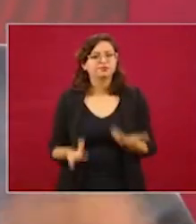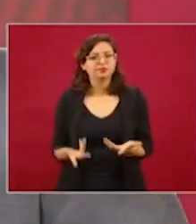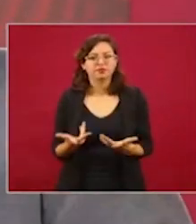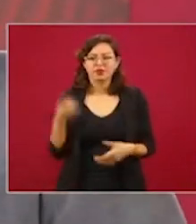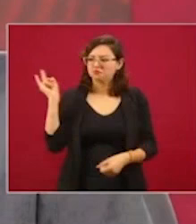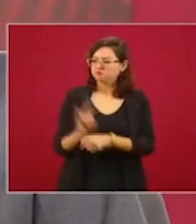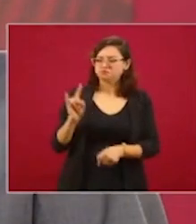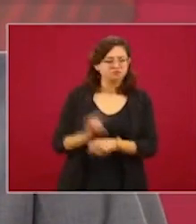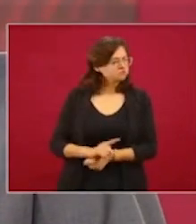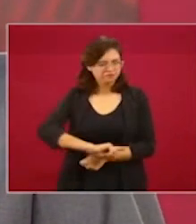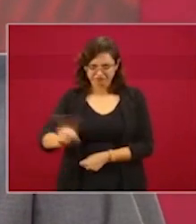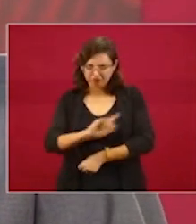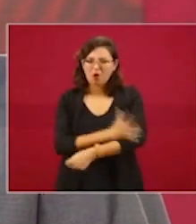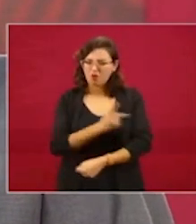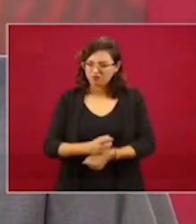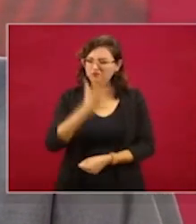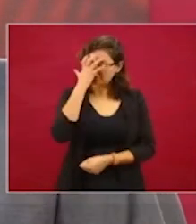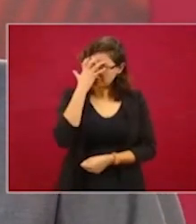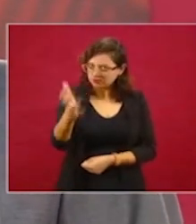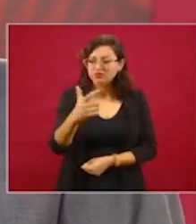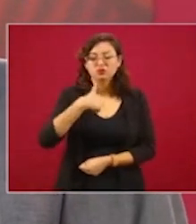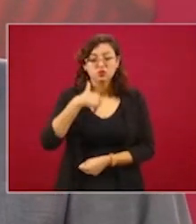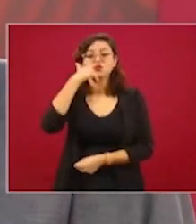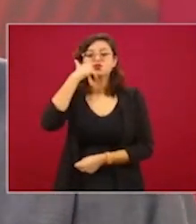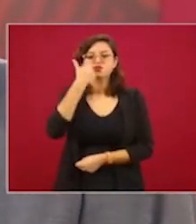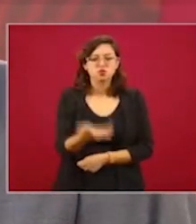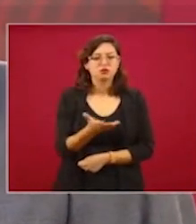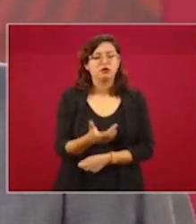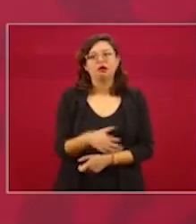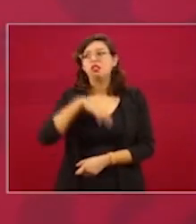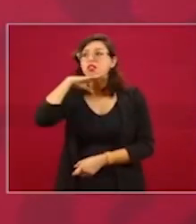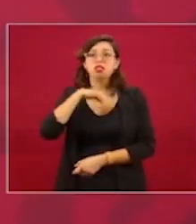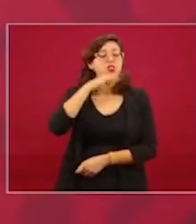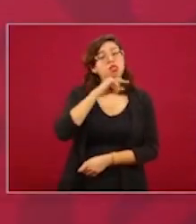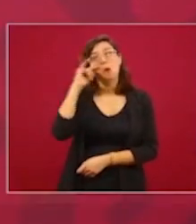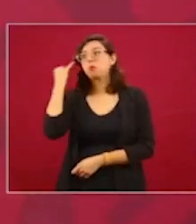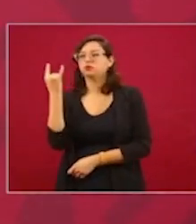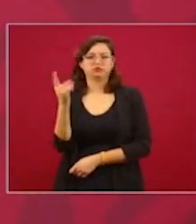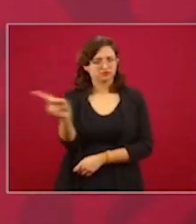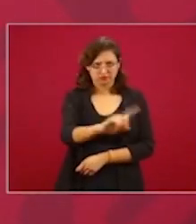haya simulación, que nadie se haga de la vista gorda,